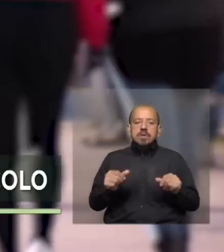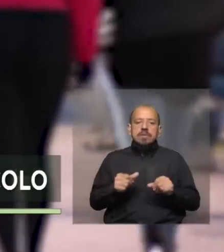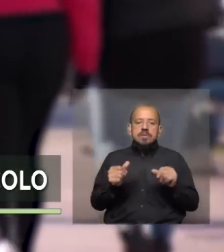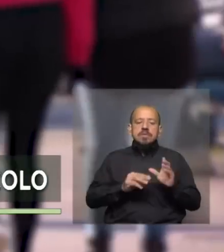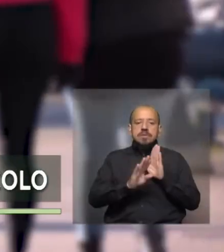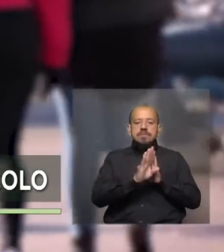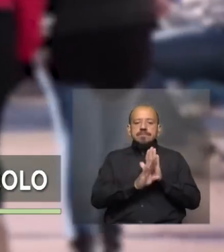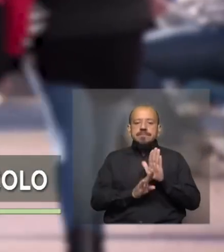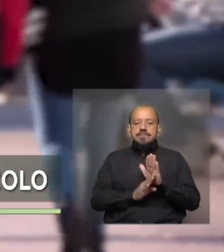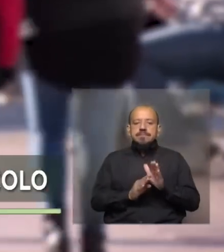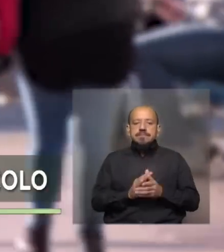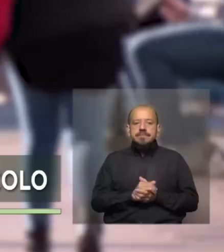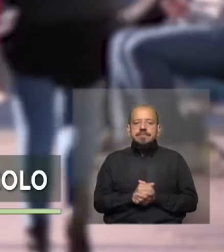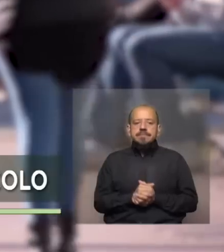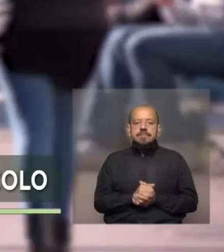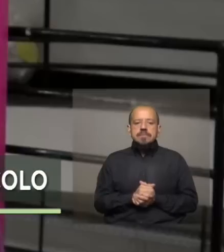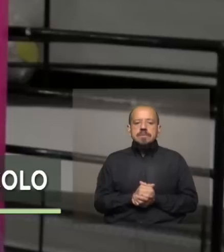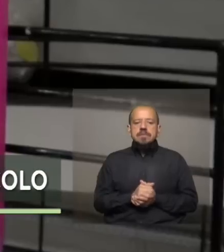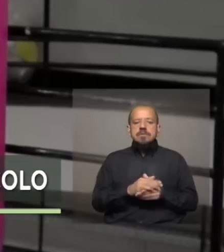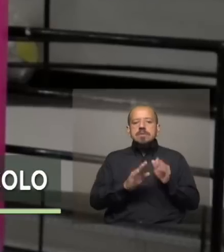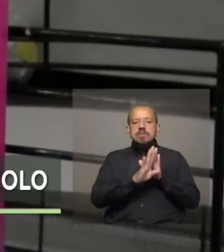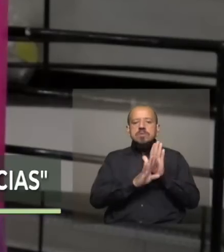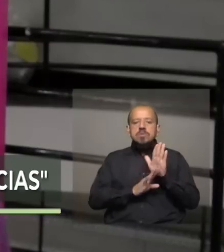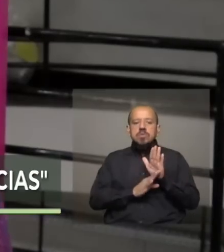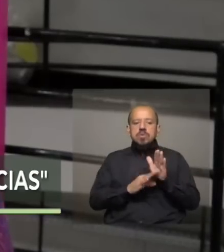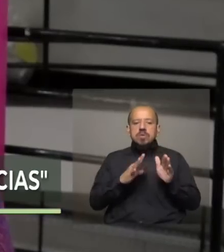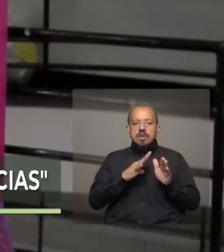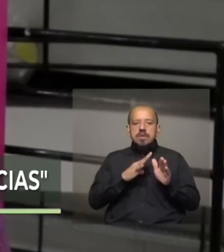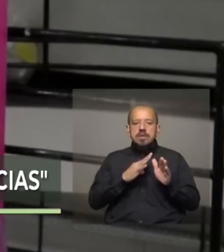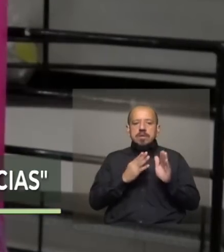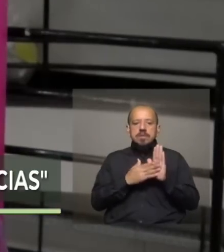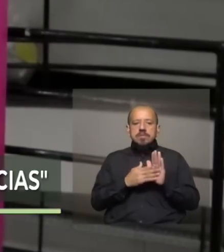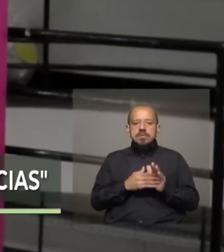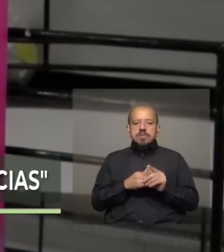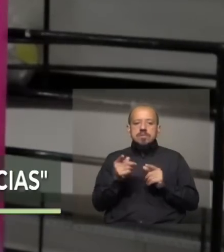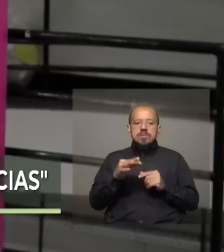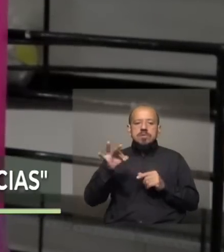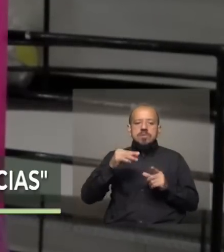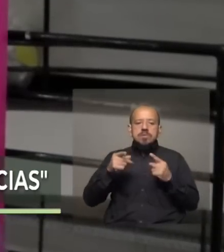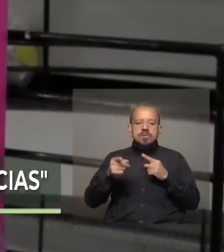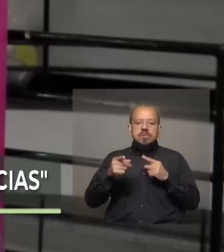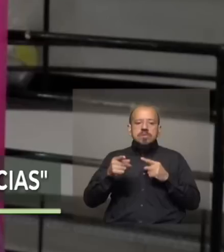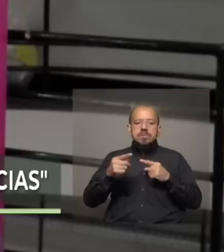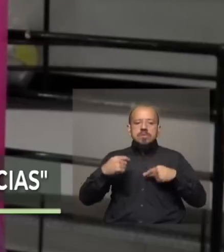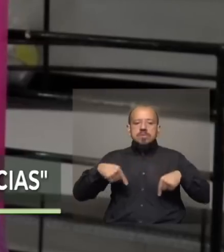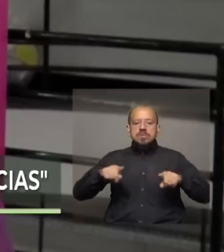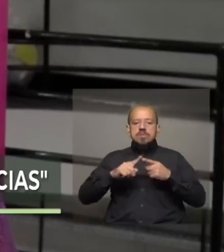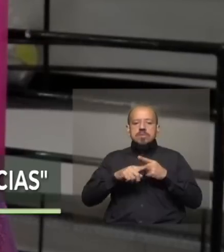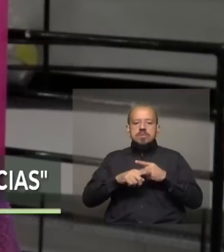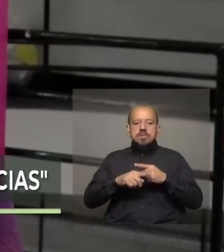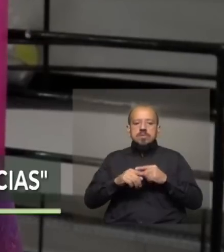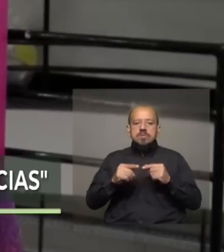el protocolo de actuación protocolo de alguna manera lo que establece es una sola única vía para poder recepcionar